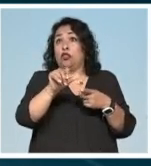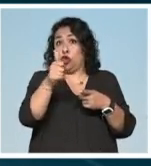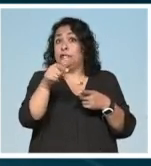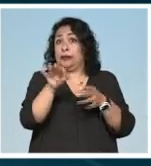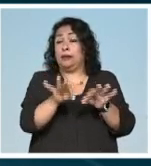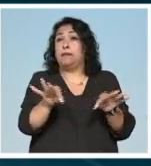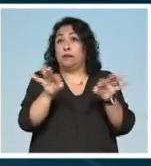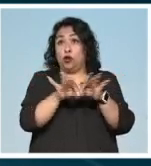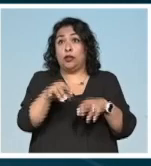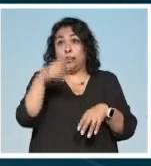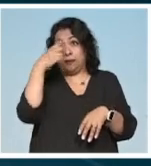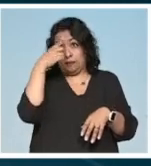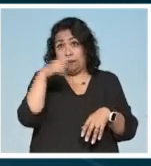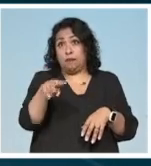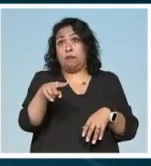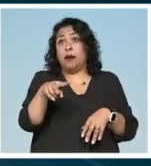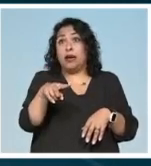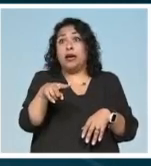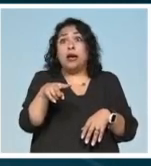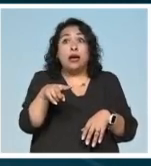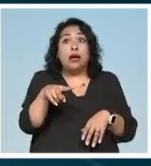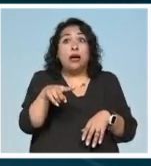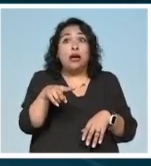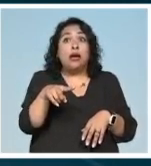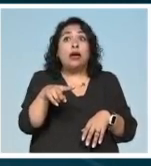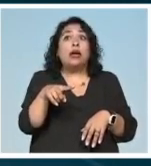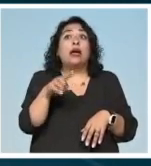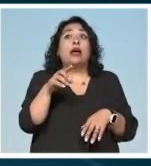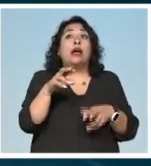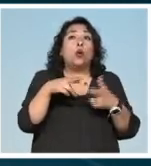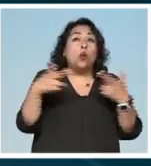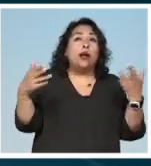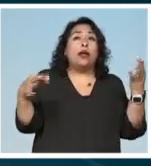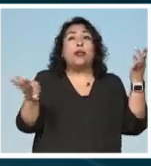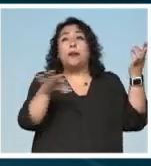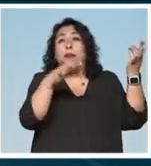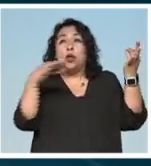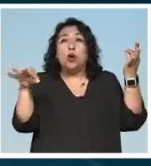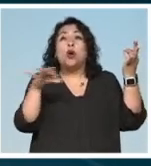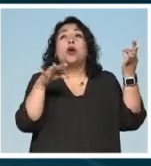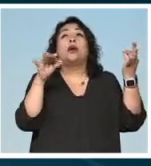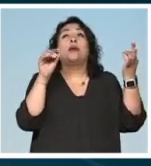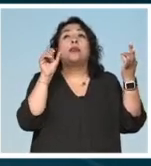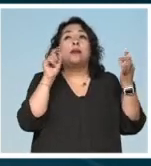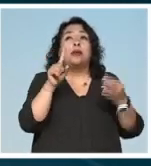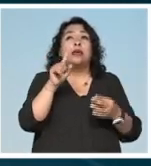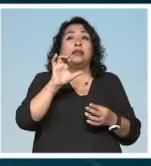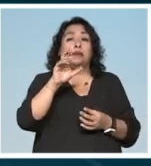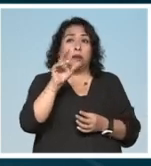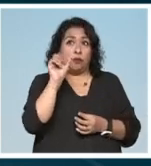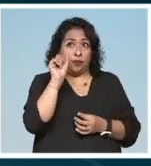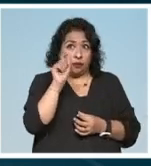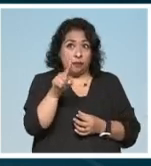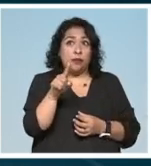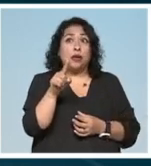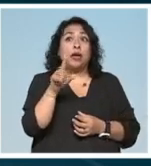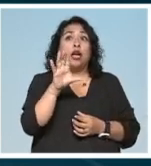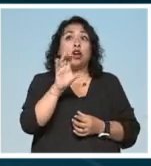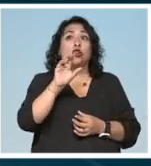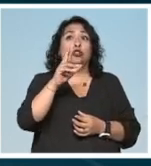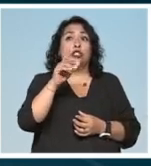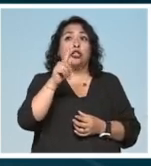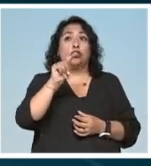importantes para tercetos de cuerdas, violines, violas y también clavecímbalo, y además concierto